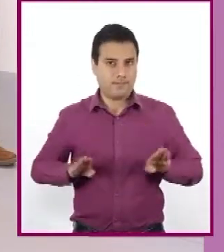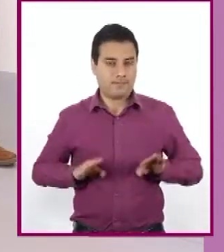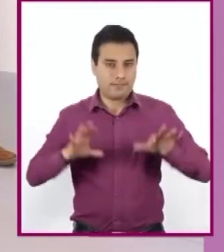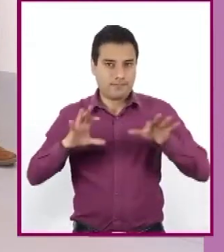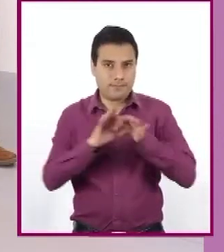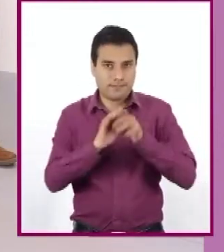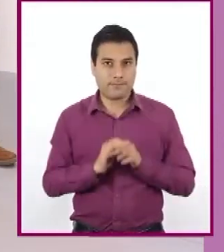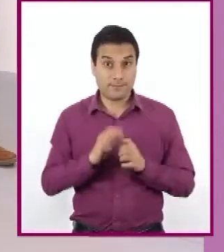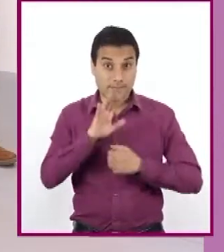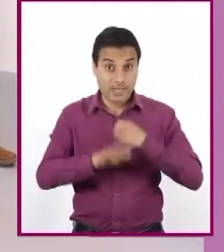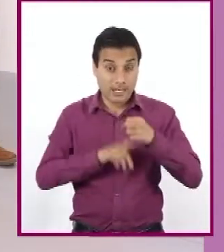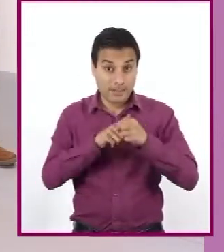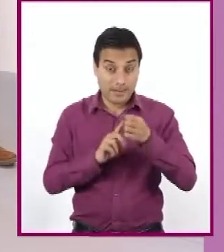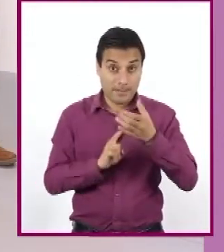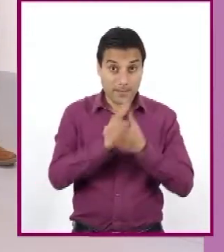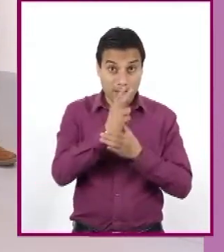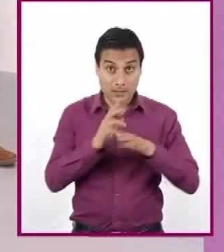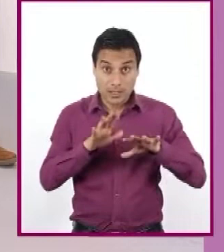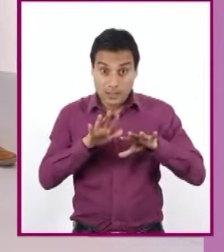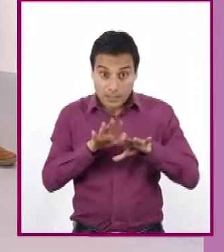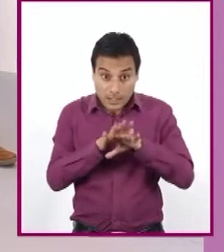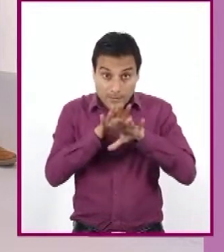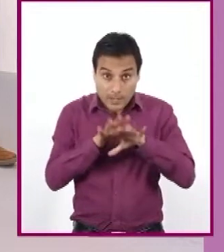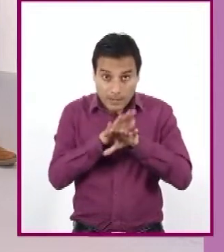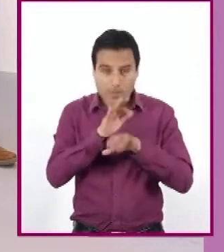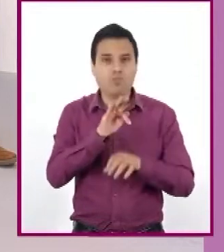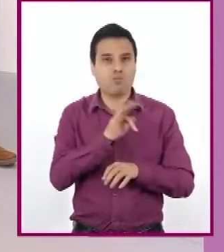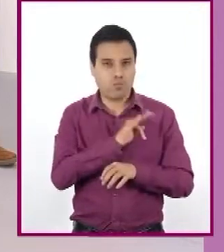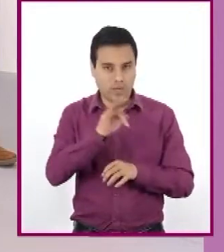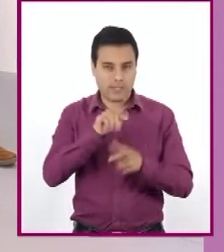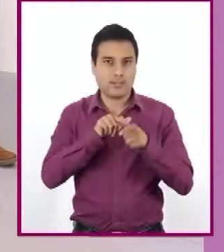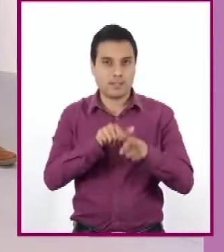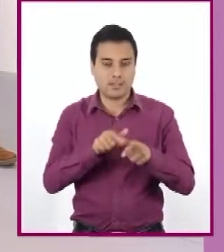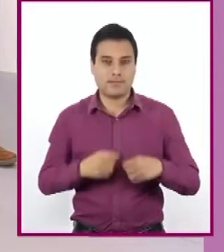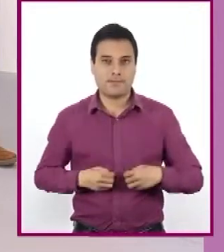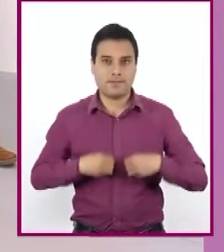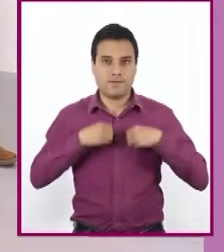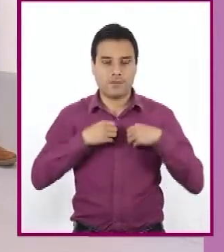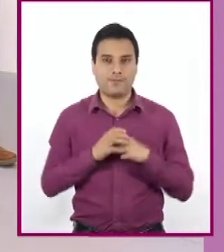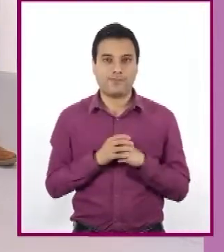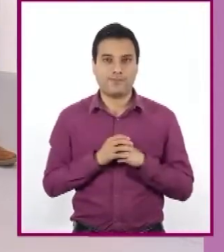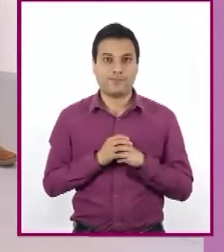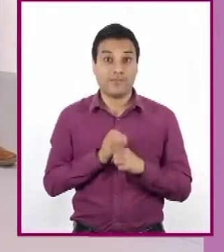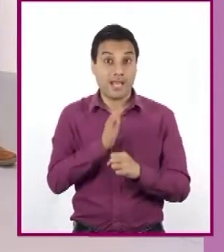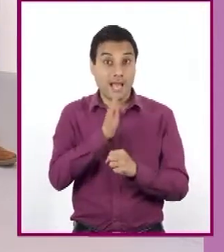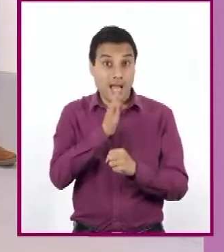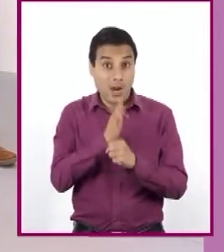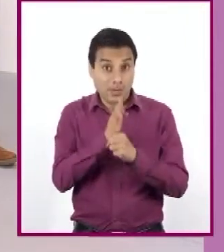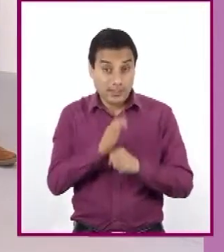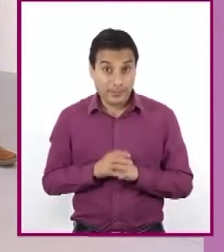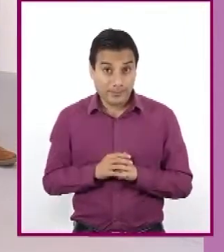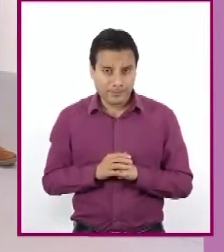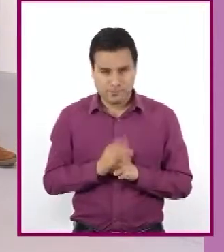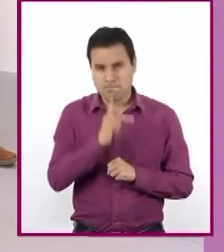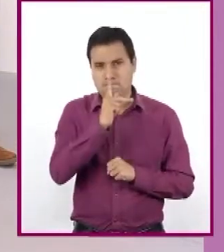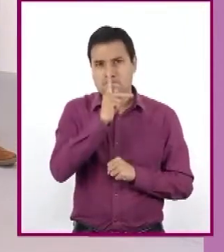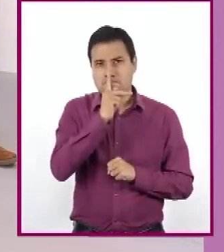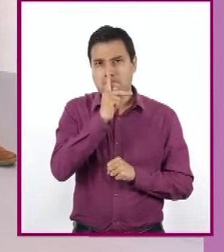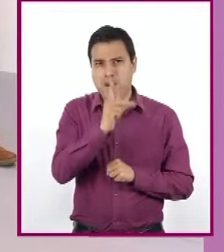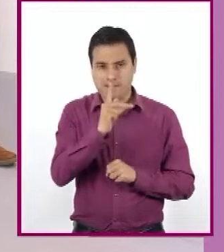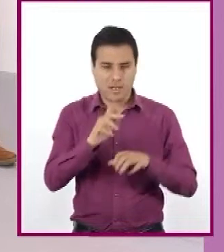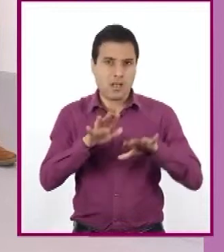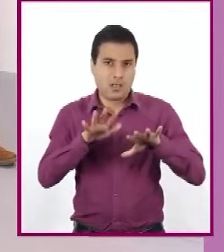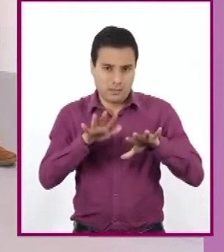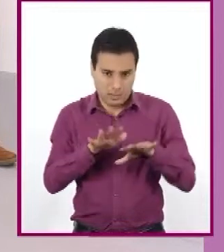la supervivencia de los seres vivos. En la presente sesión retomaremos el concepto de adaptación, pero ahora enfocado